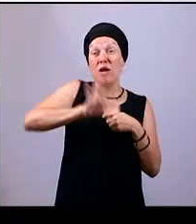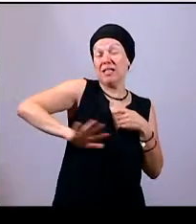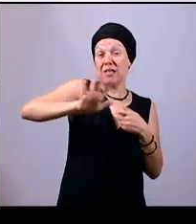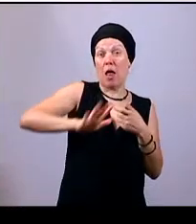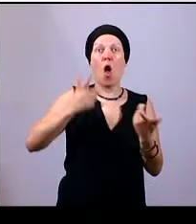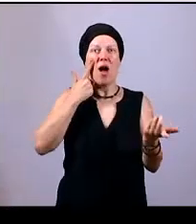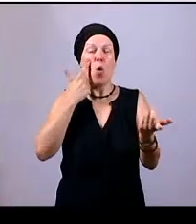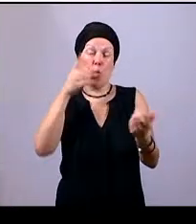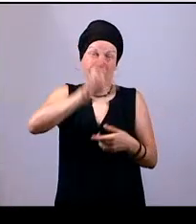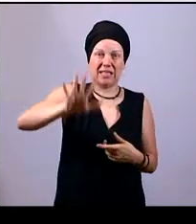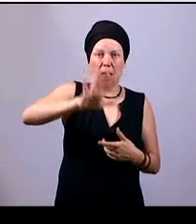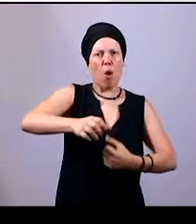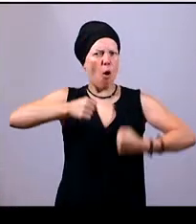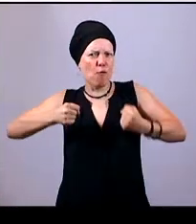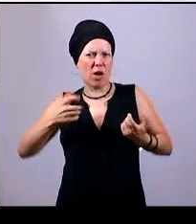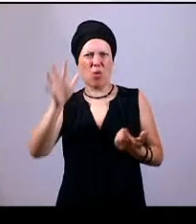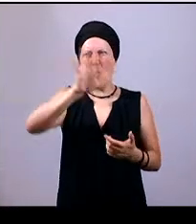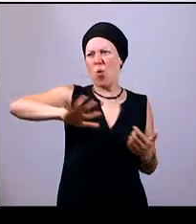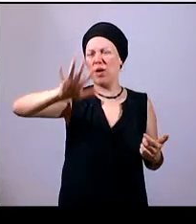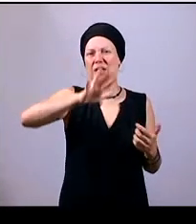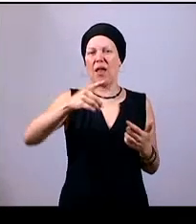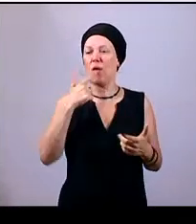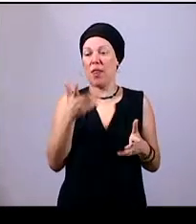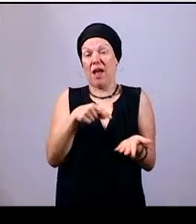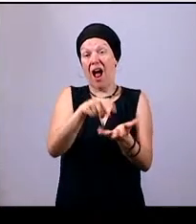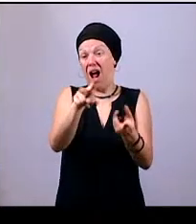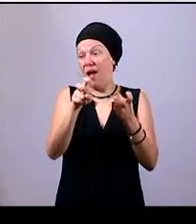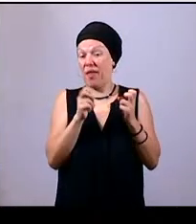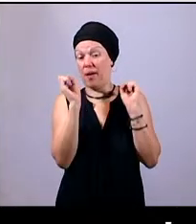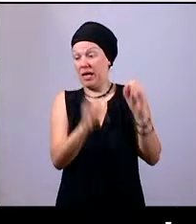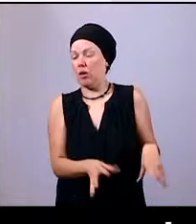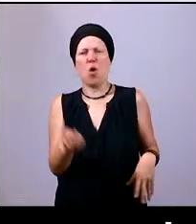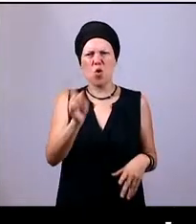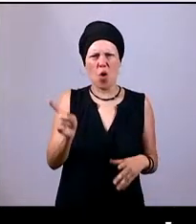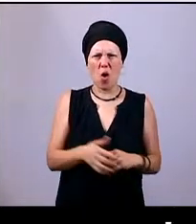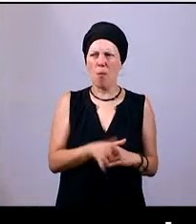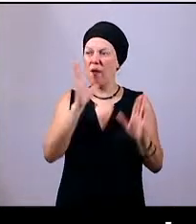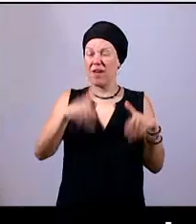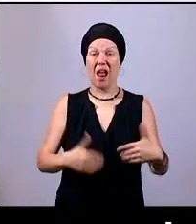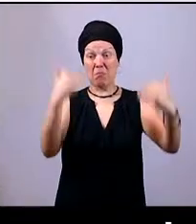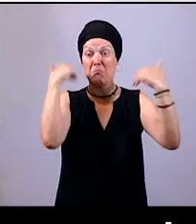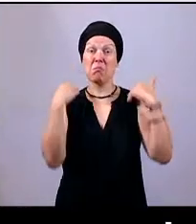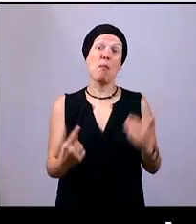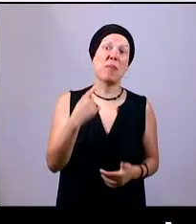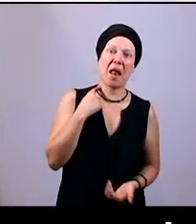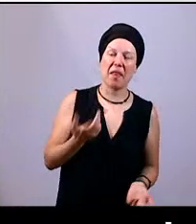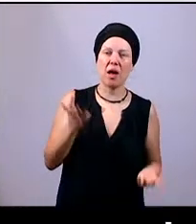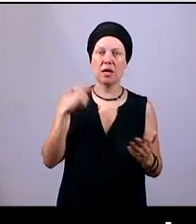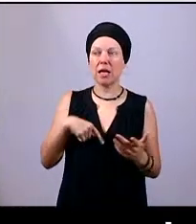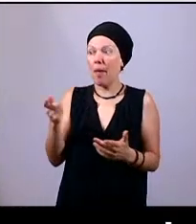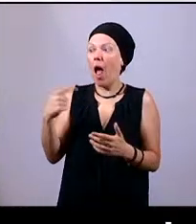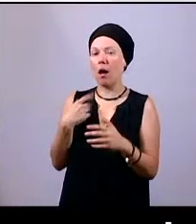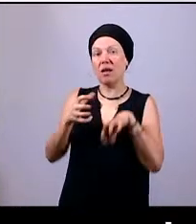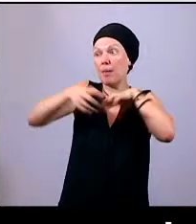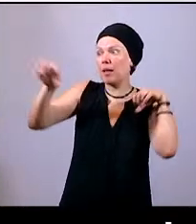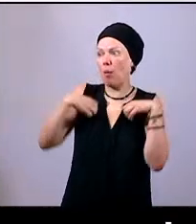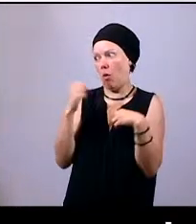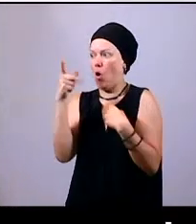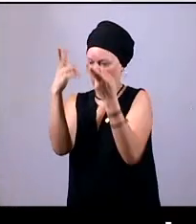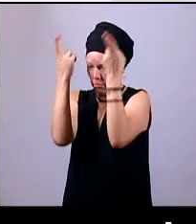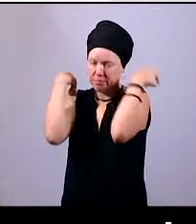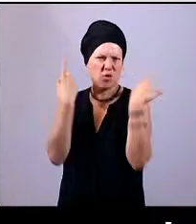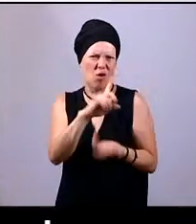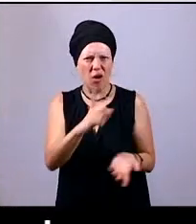Estado fuerte, no un Estado que renuncia a su Hacienda, que pierde competencias y que está sometido a separatismo catalán,